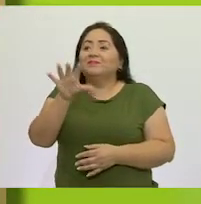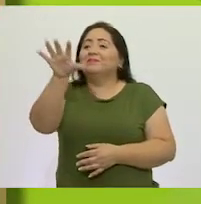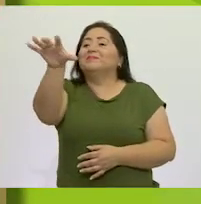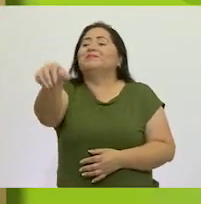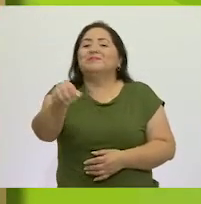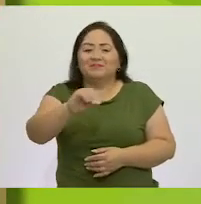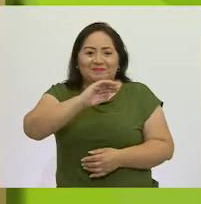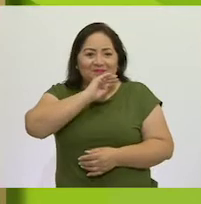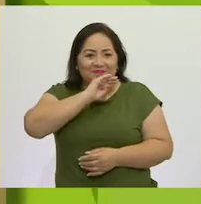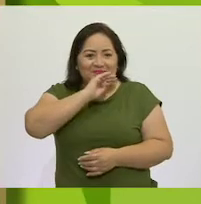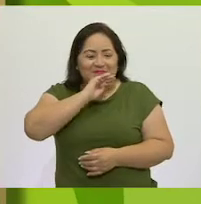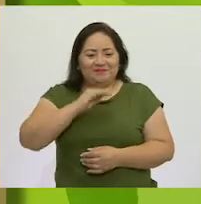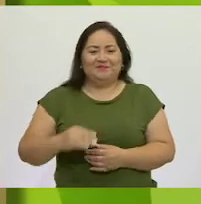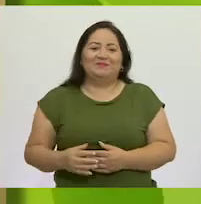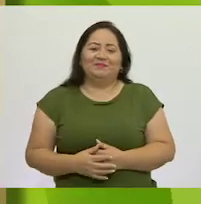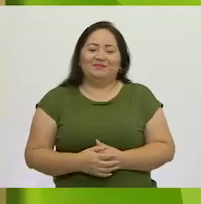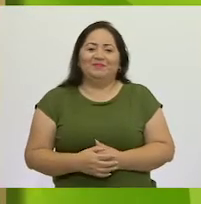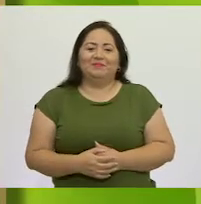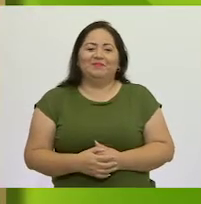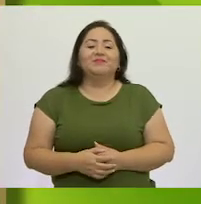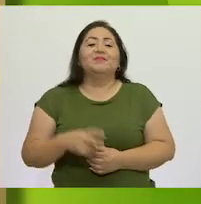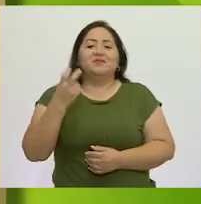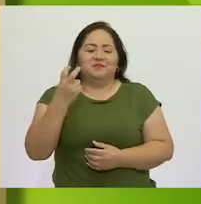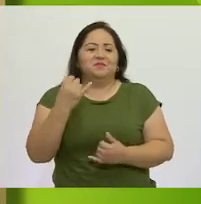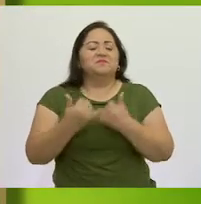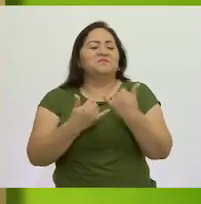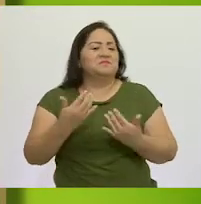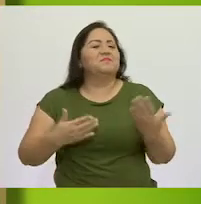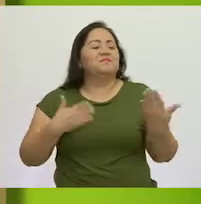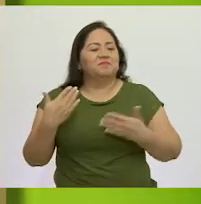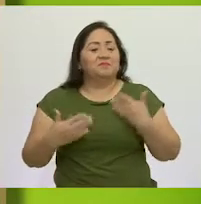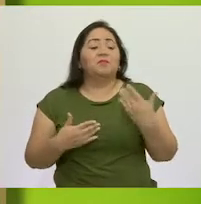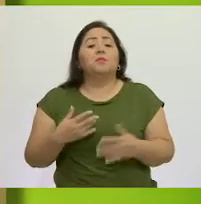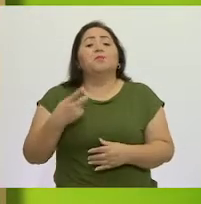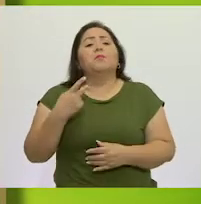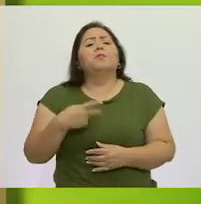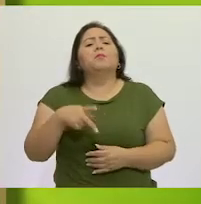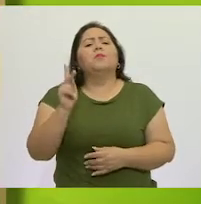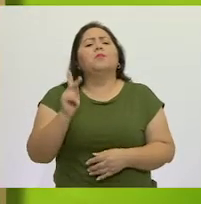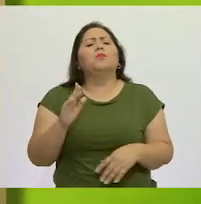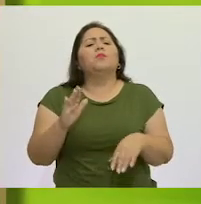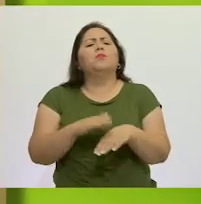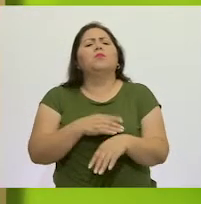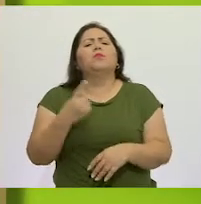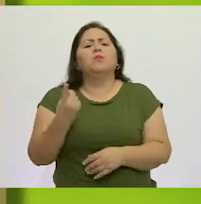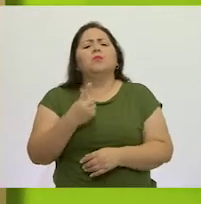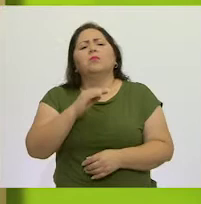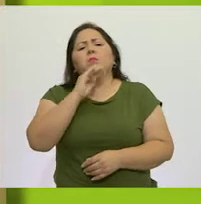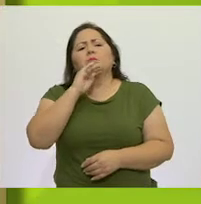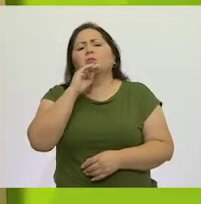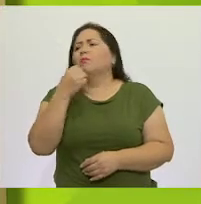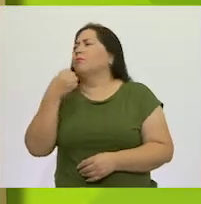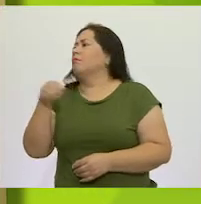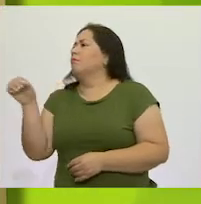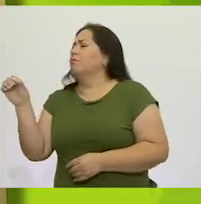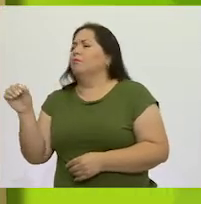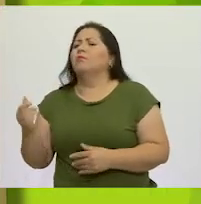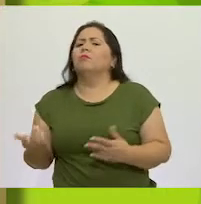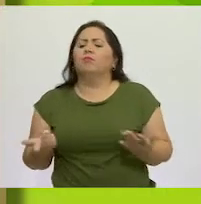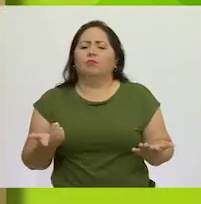a la mamá. Ese es un juego muy divertido. Pero ¿por qué la mamá está volteada?